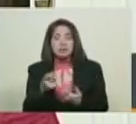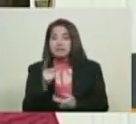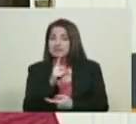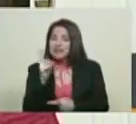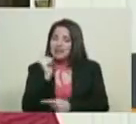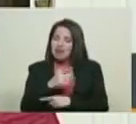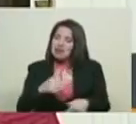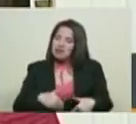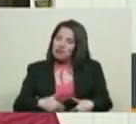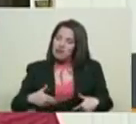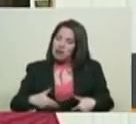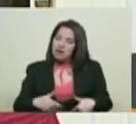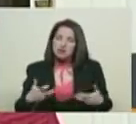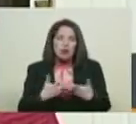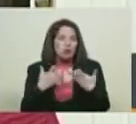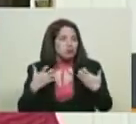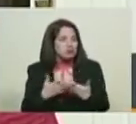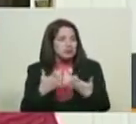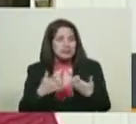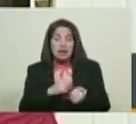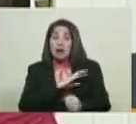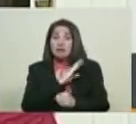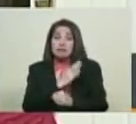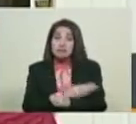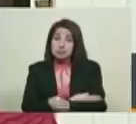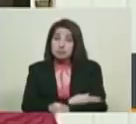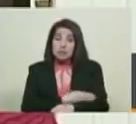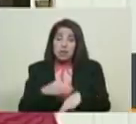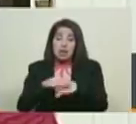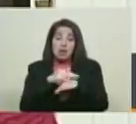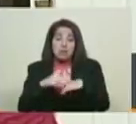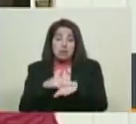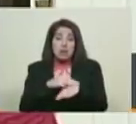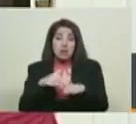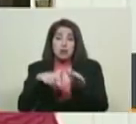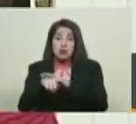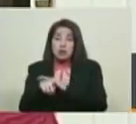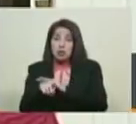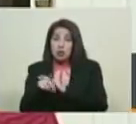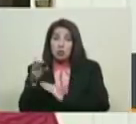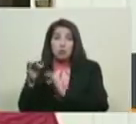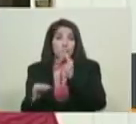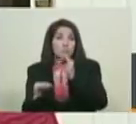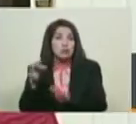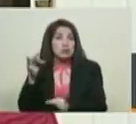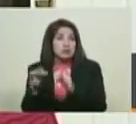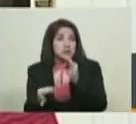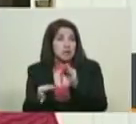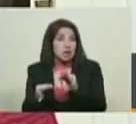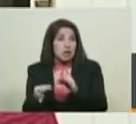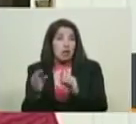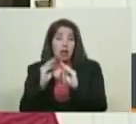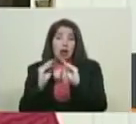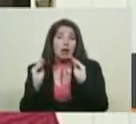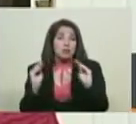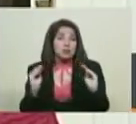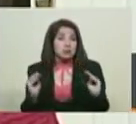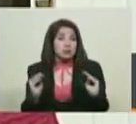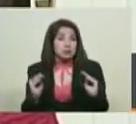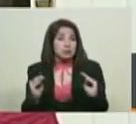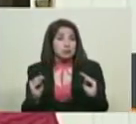tanto, al ministro del Interior, Néstor Reverol, desde aquí, le anuncio